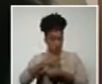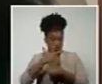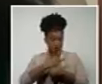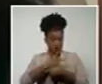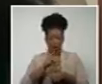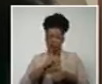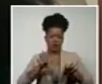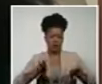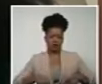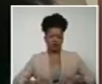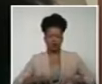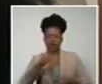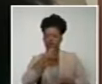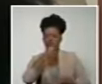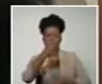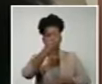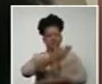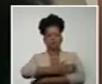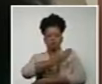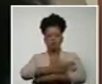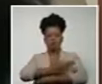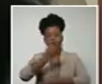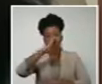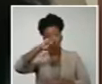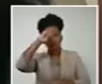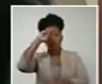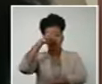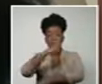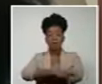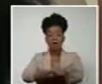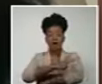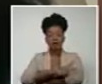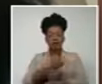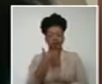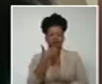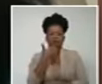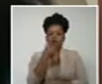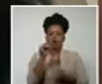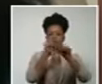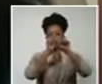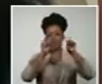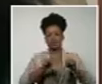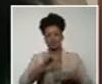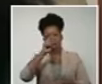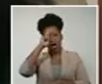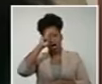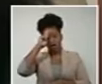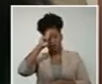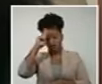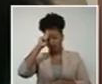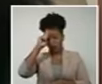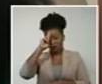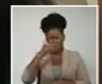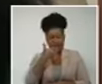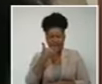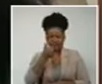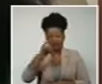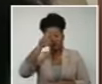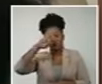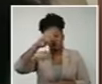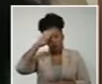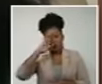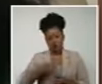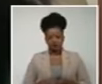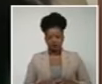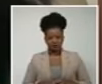inhumano. Cuba es el país que tiene mejor sistema de salud en América Latina. Por lo tanto, lo que